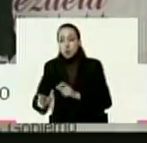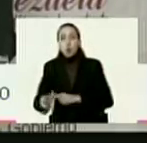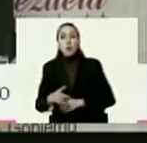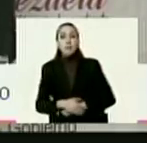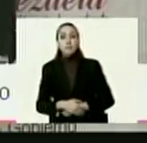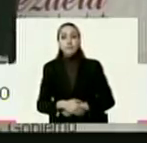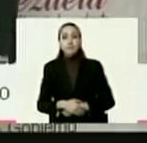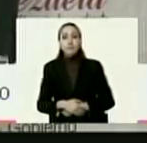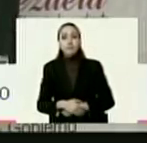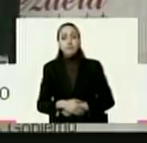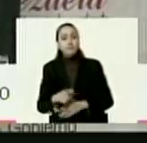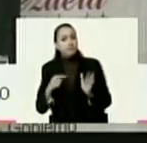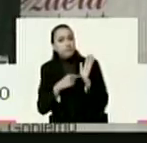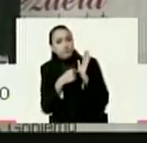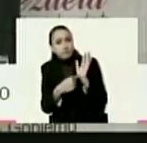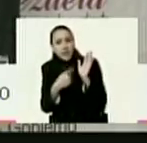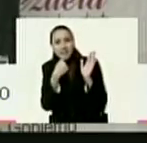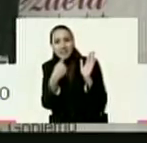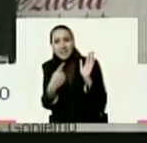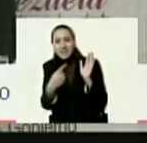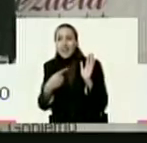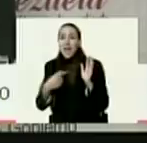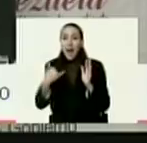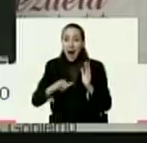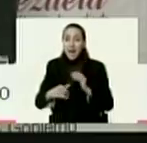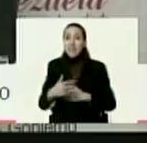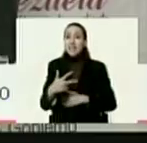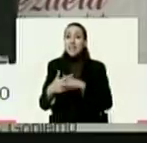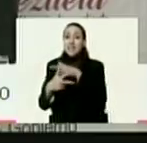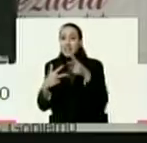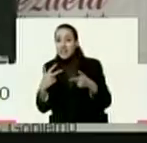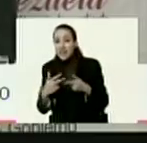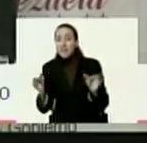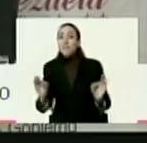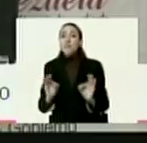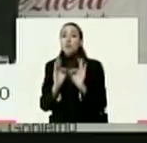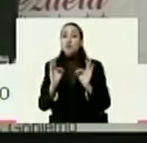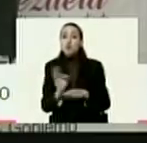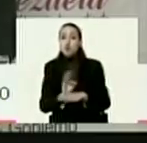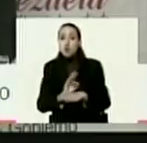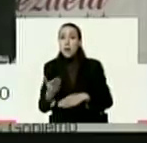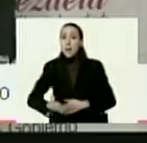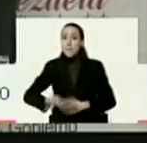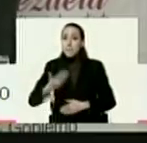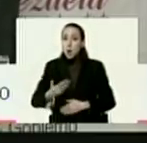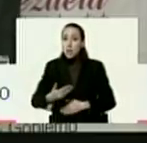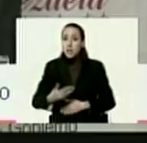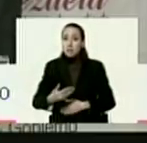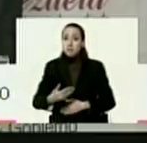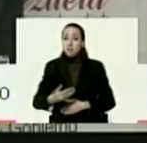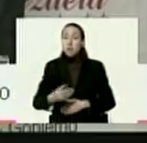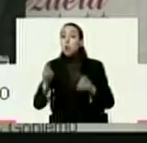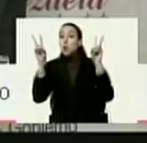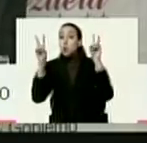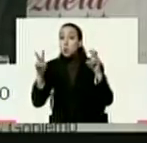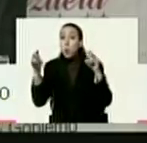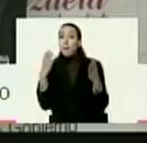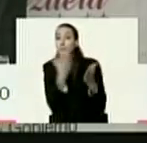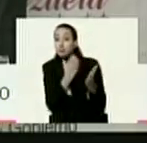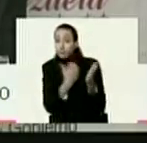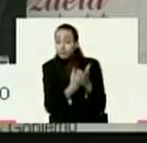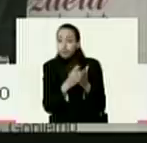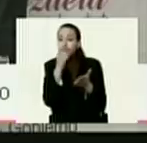Está establecido que la constituyente tiene tres funciones principales: la redacción de una nueva constitución,